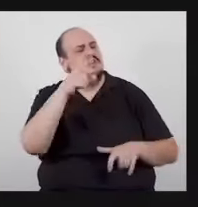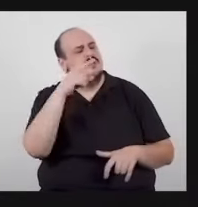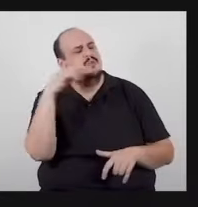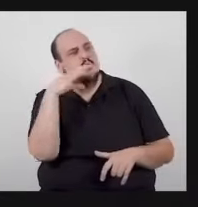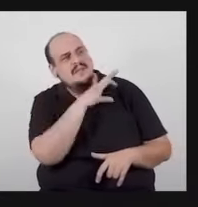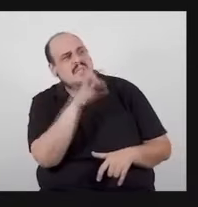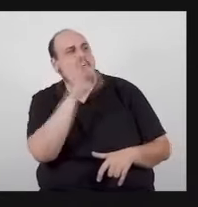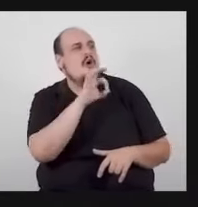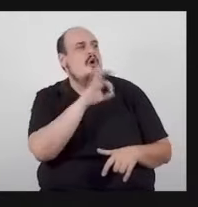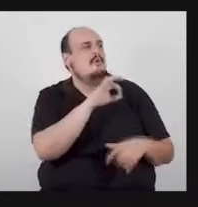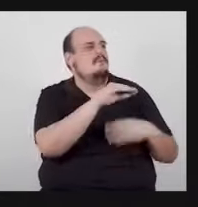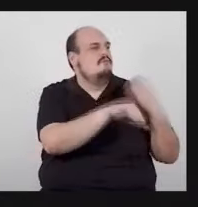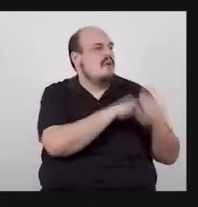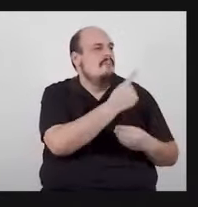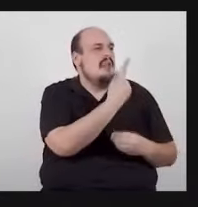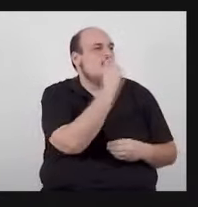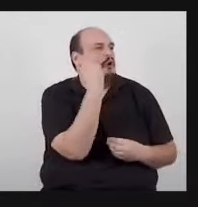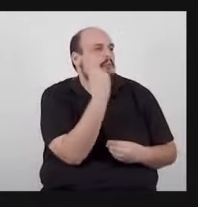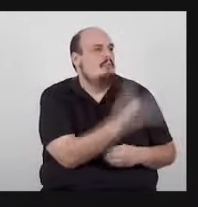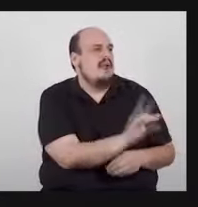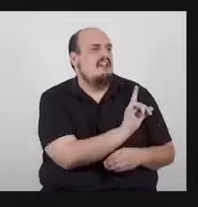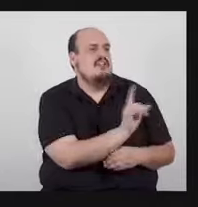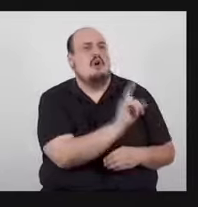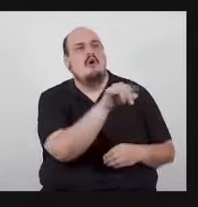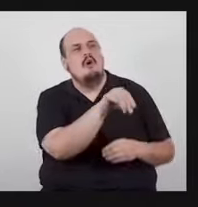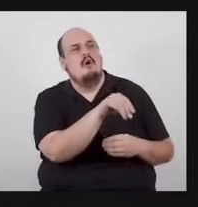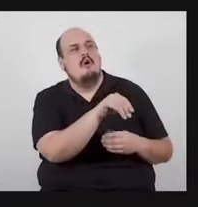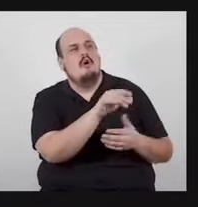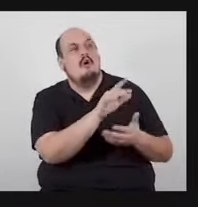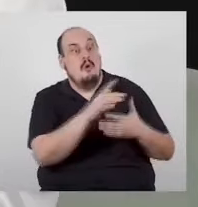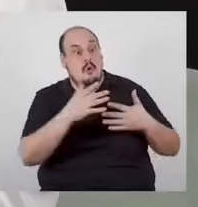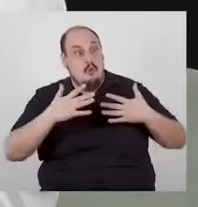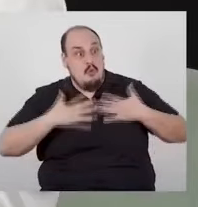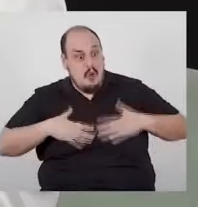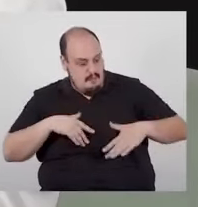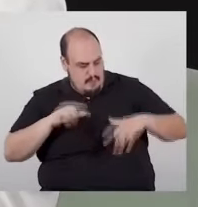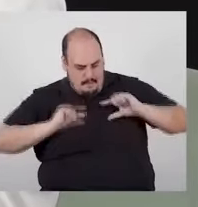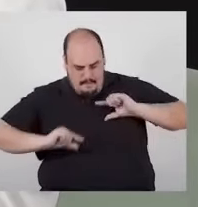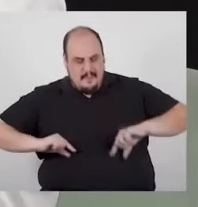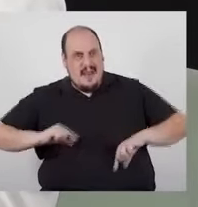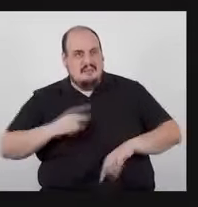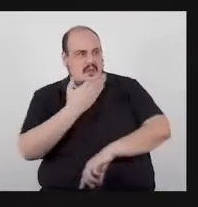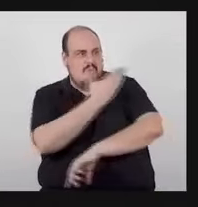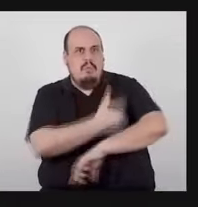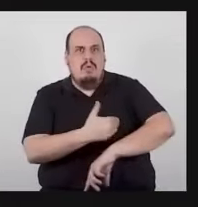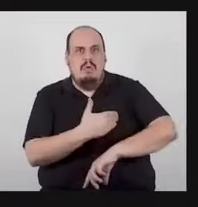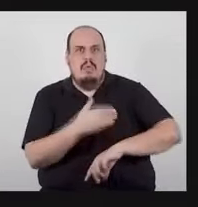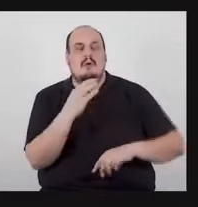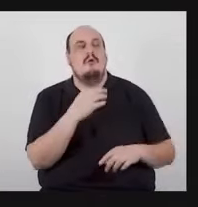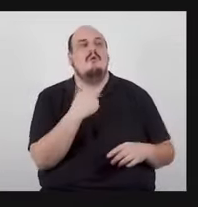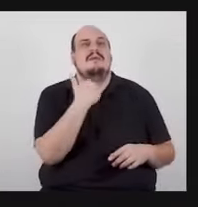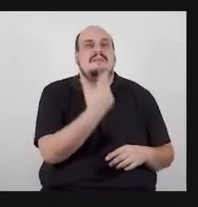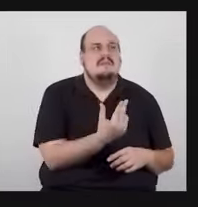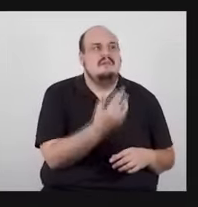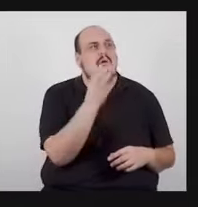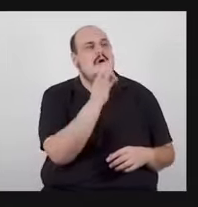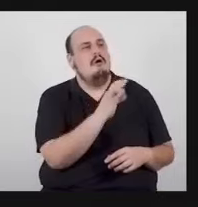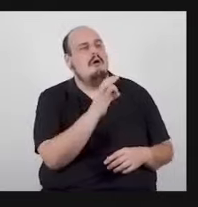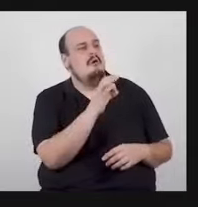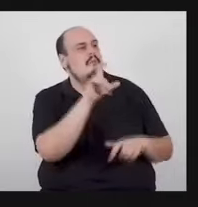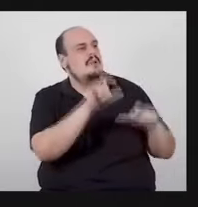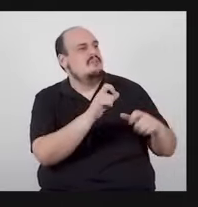no perdió un ser querido, o porque no perdió un miembro de su propio cuerpo, ¿dónde queda el dolor de perder a un hijo, a una hija,